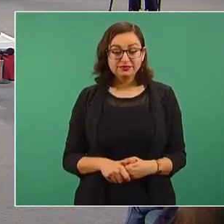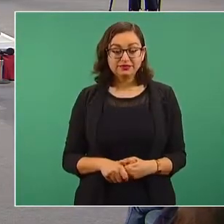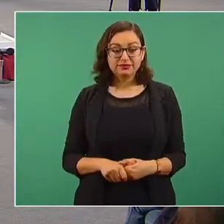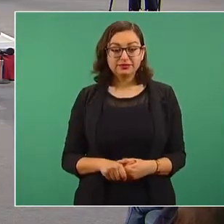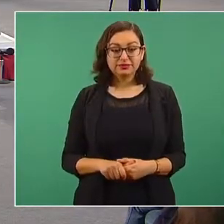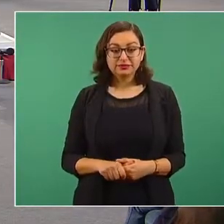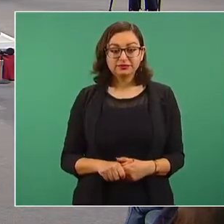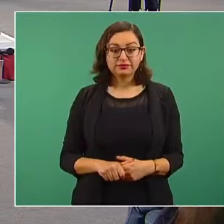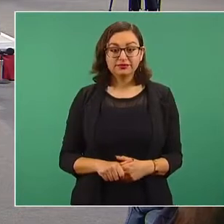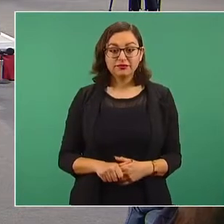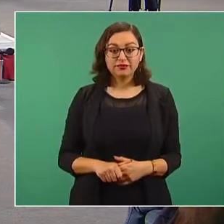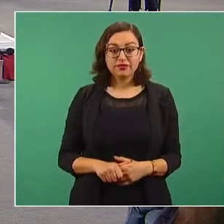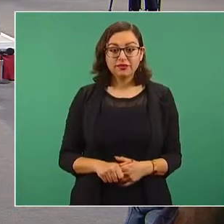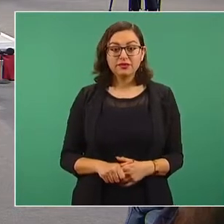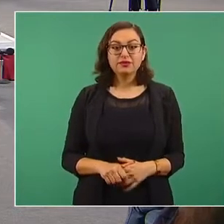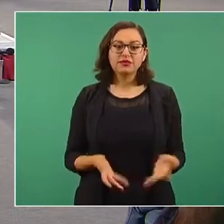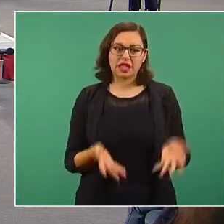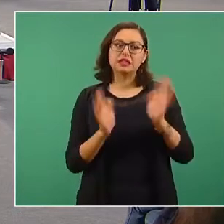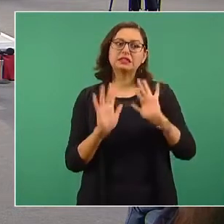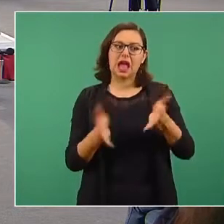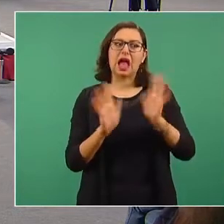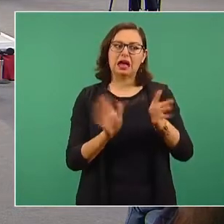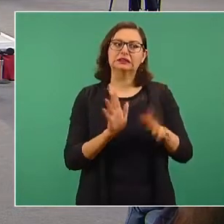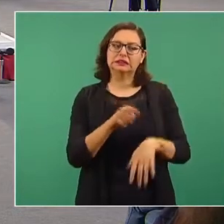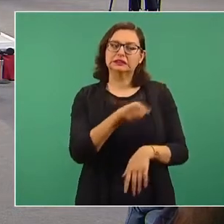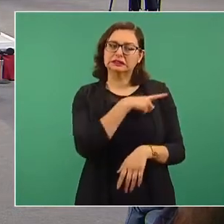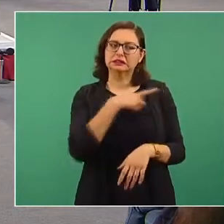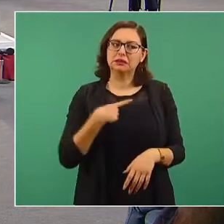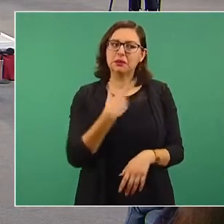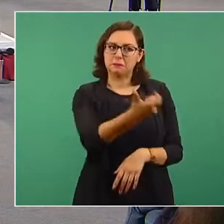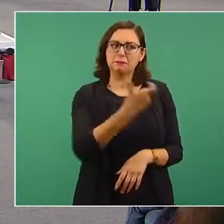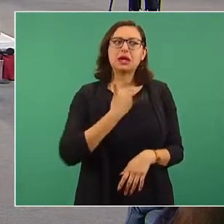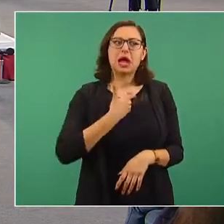Ya les voy a cobrar por derechos de autor.